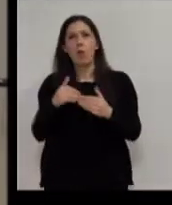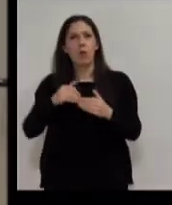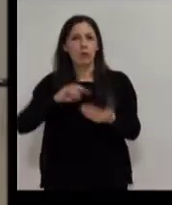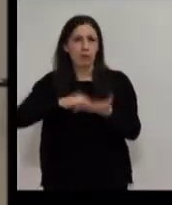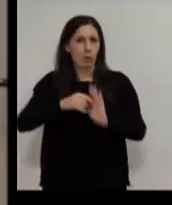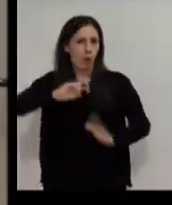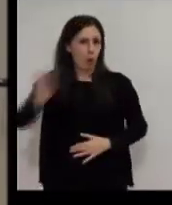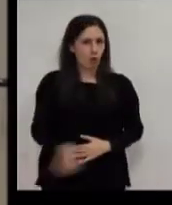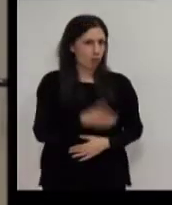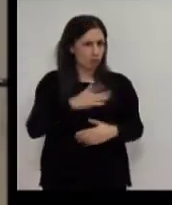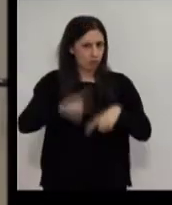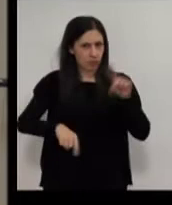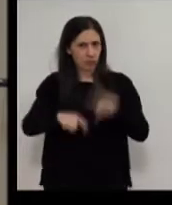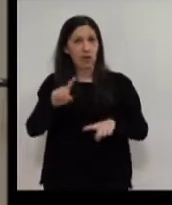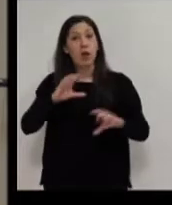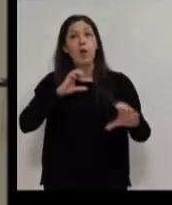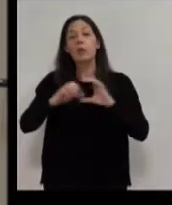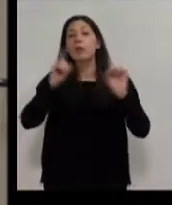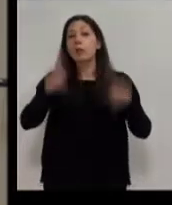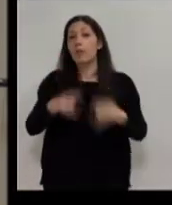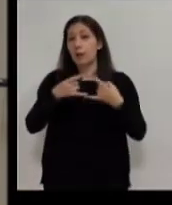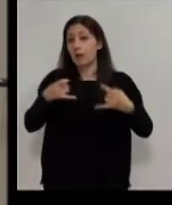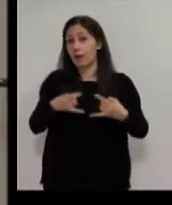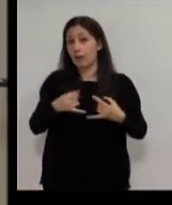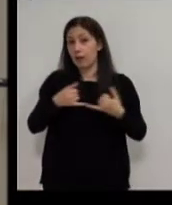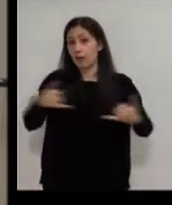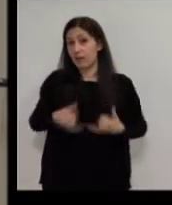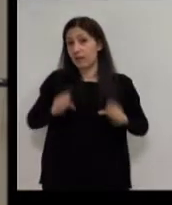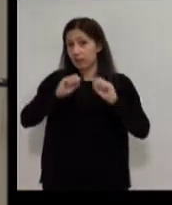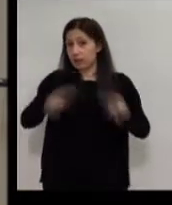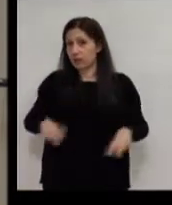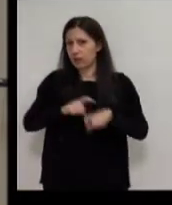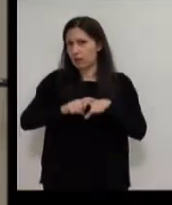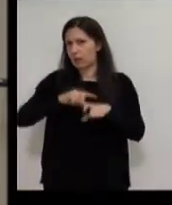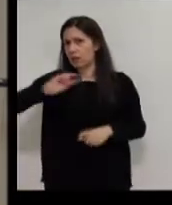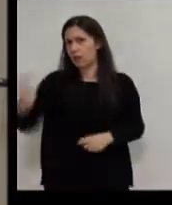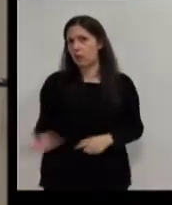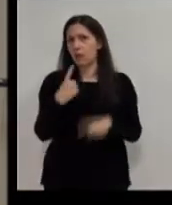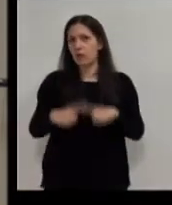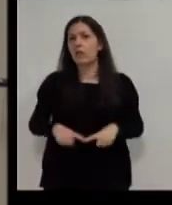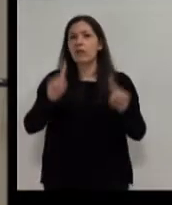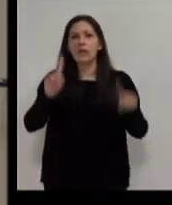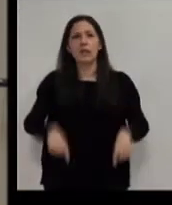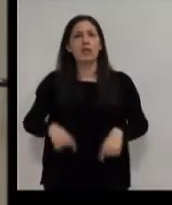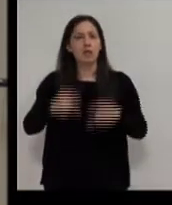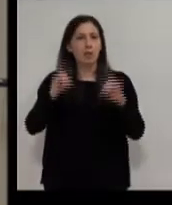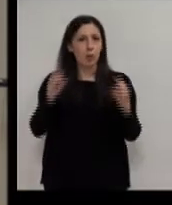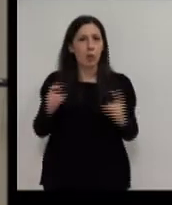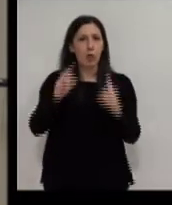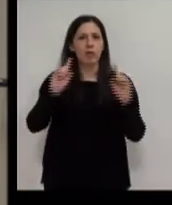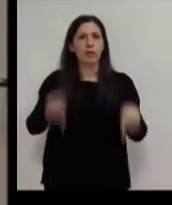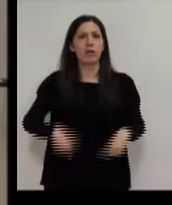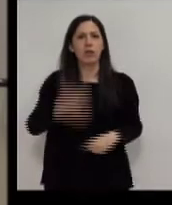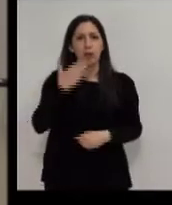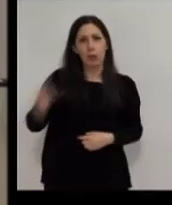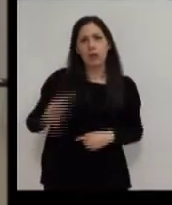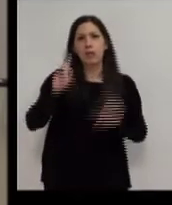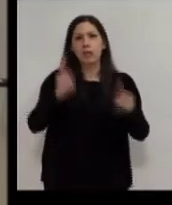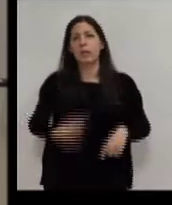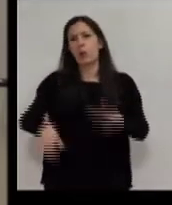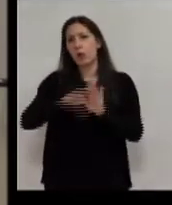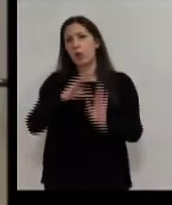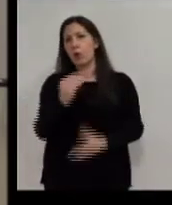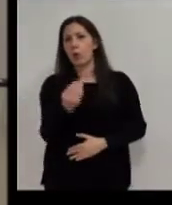tenemos, ¿no? Posteriormente será Galileo o lo que sea, ¿no? Las comunicaciones inalámbricas de distinto tipo, pues ya se están haciendo muchas cosas, Wi-Fi,